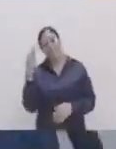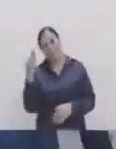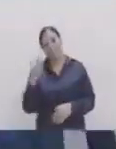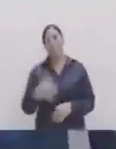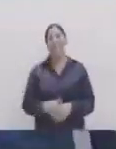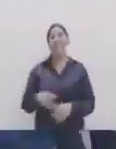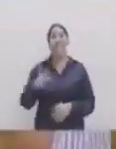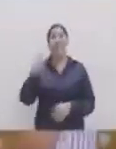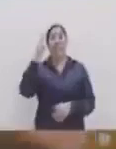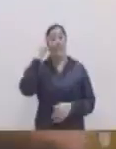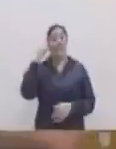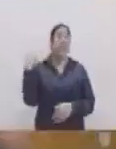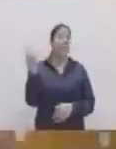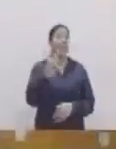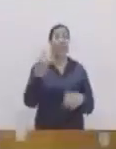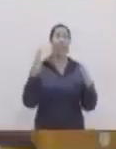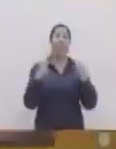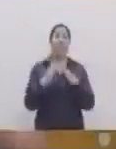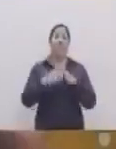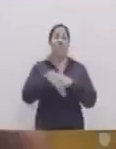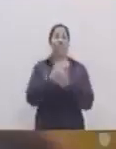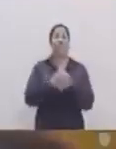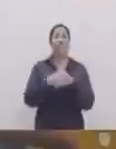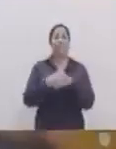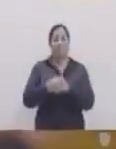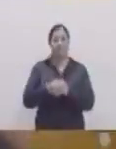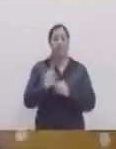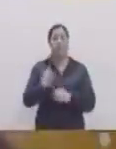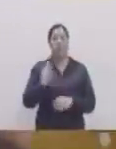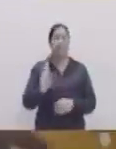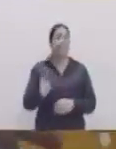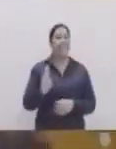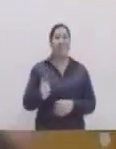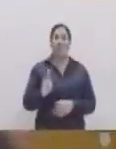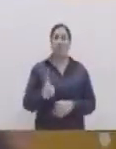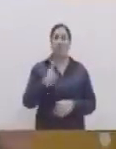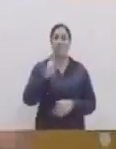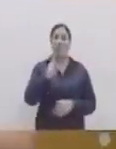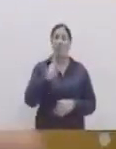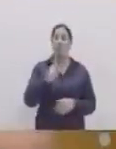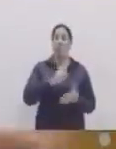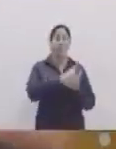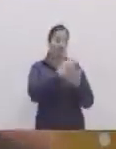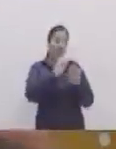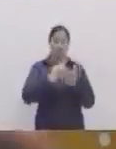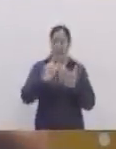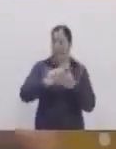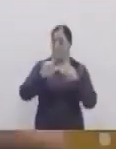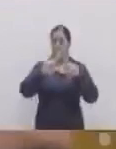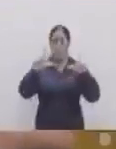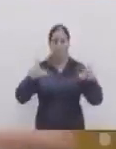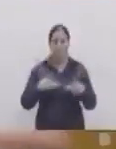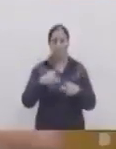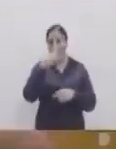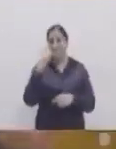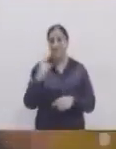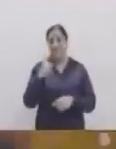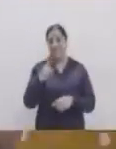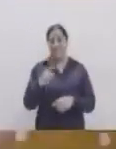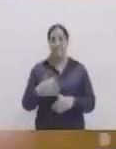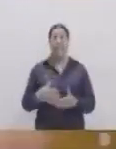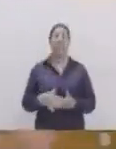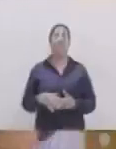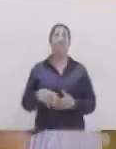Gracias. Recuerden a todos en casa lavarse muy bien las manos, hacerlo constantemente y mantener su lugar de trabajo muy limpio y